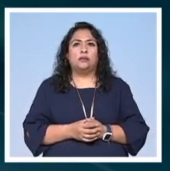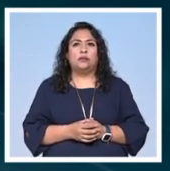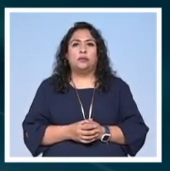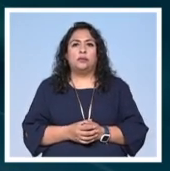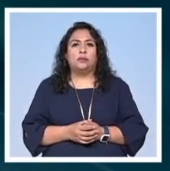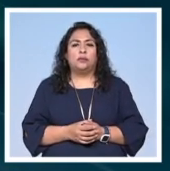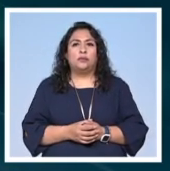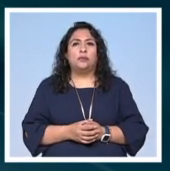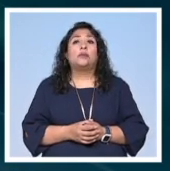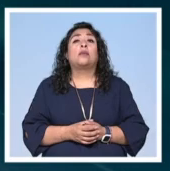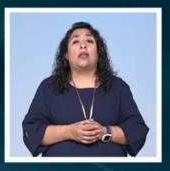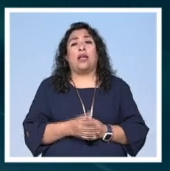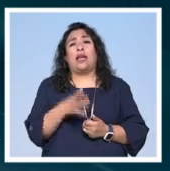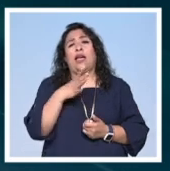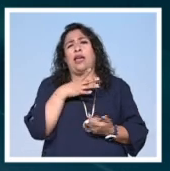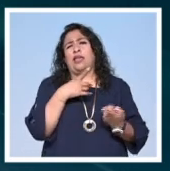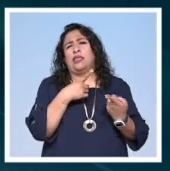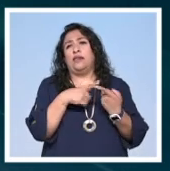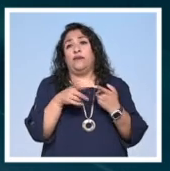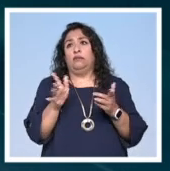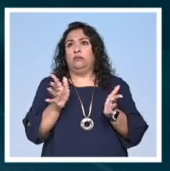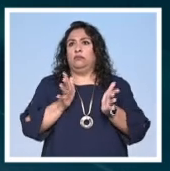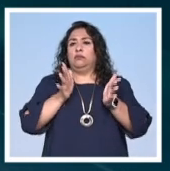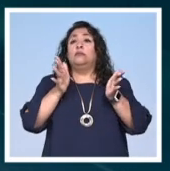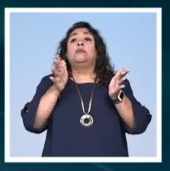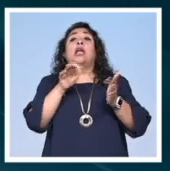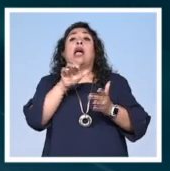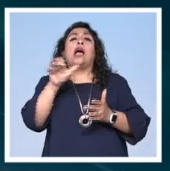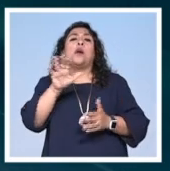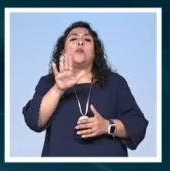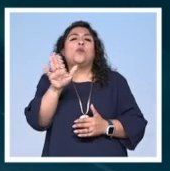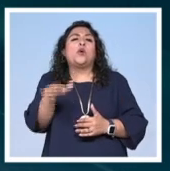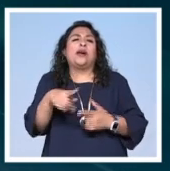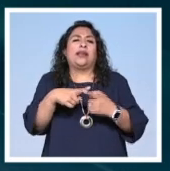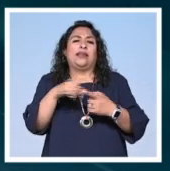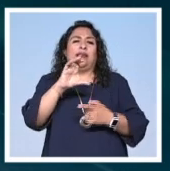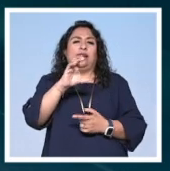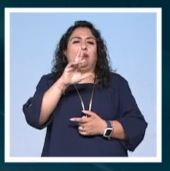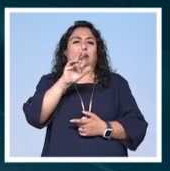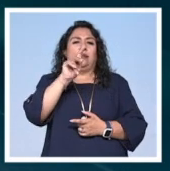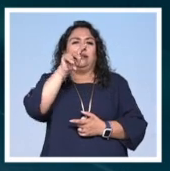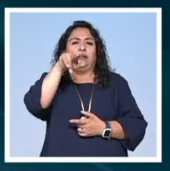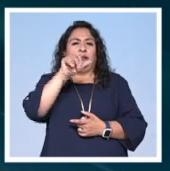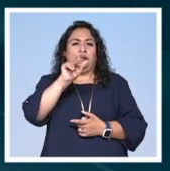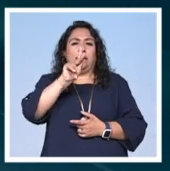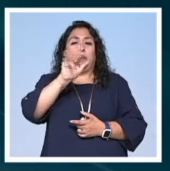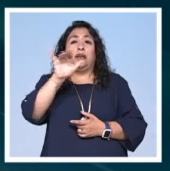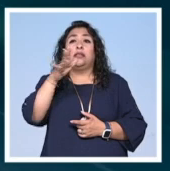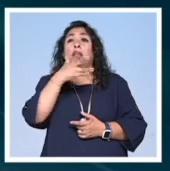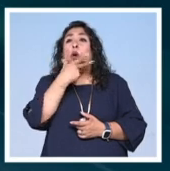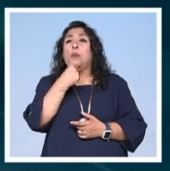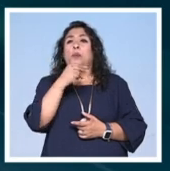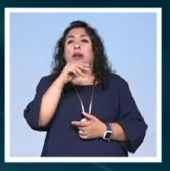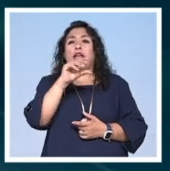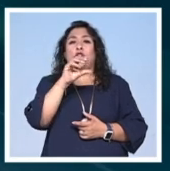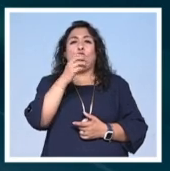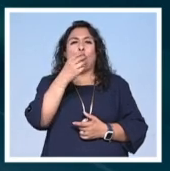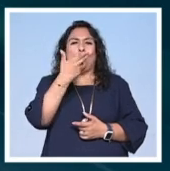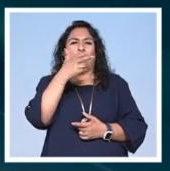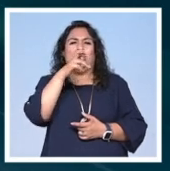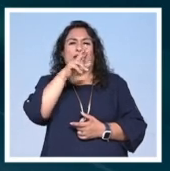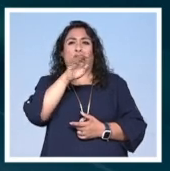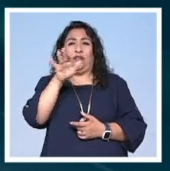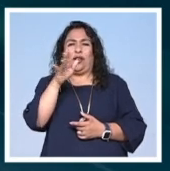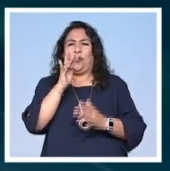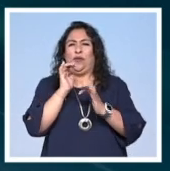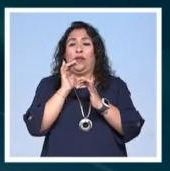reacciones diversas han sido las reacciones en torno al deceso de Cristina Pacheco El flautista Horacio Franco destacó de la